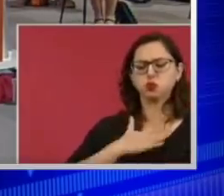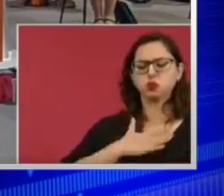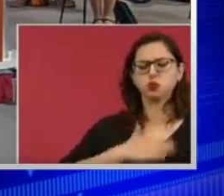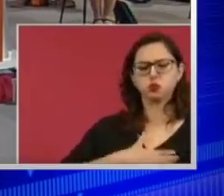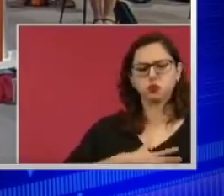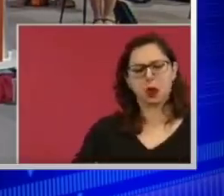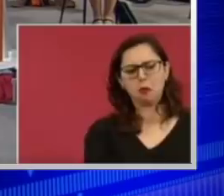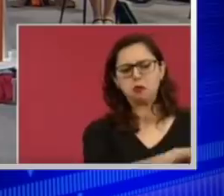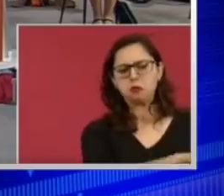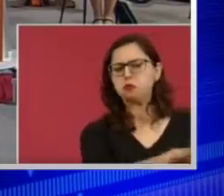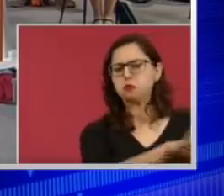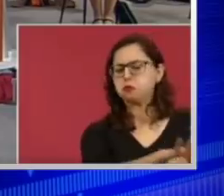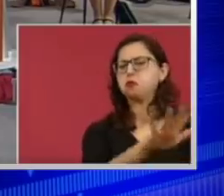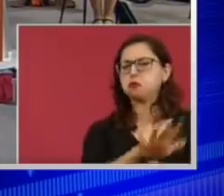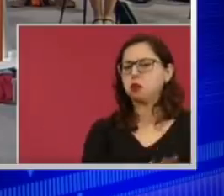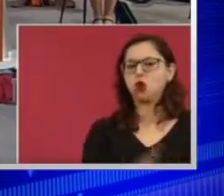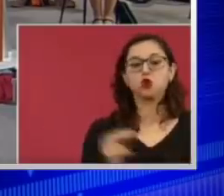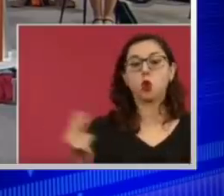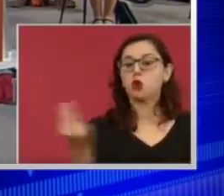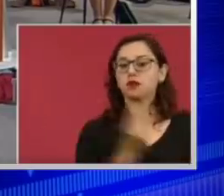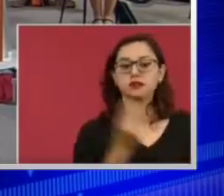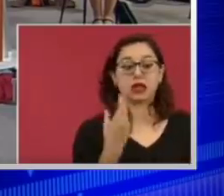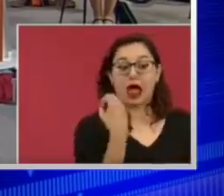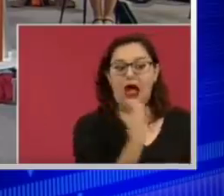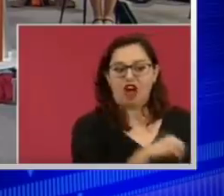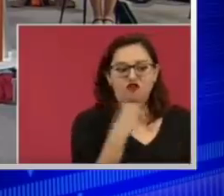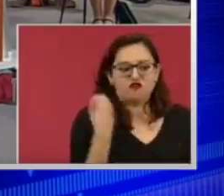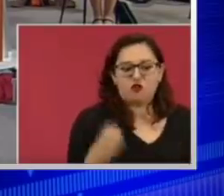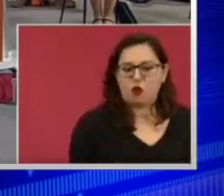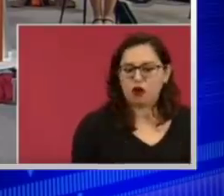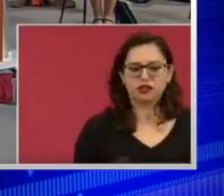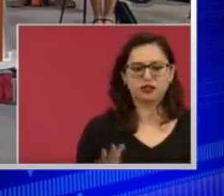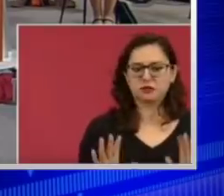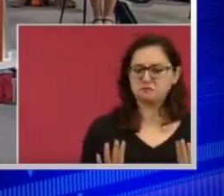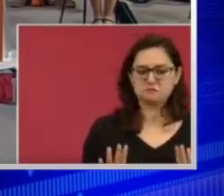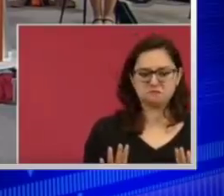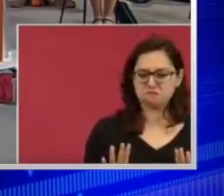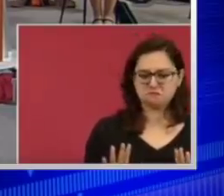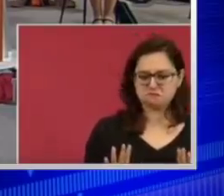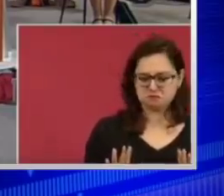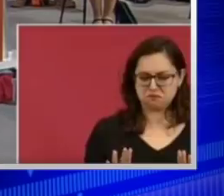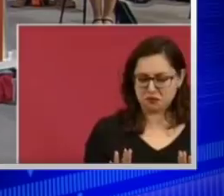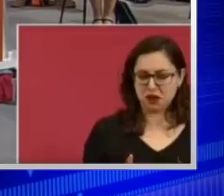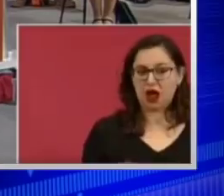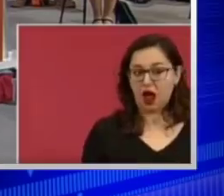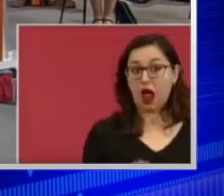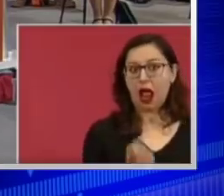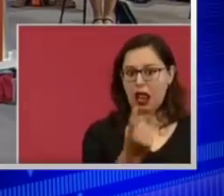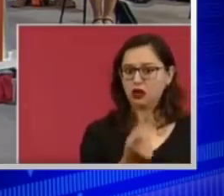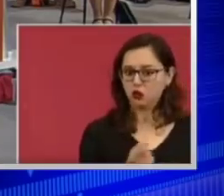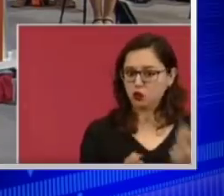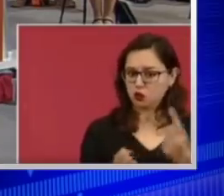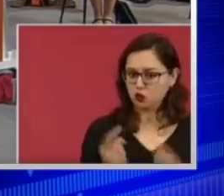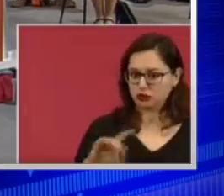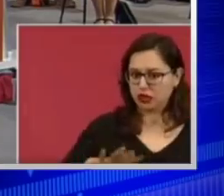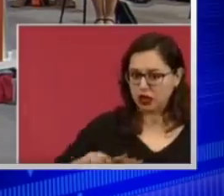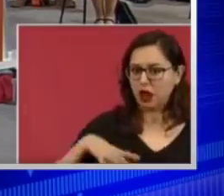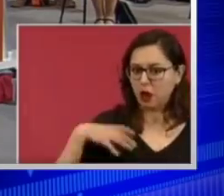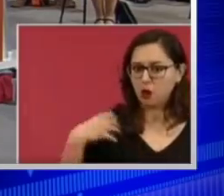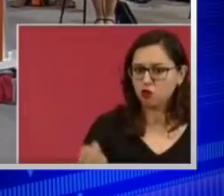las empresas transnacionales quisieron hacernos lo mismo de que